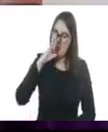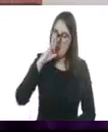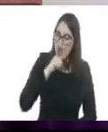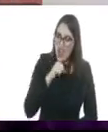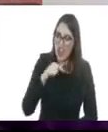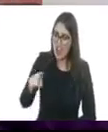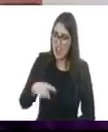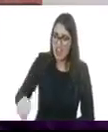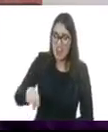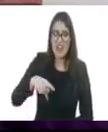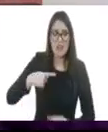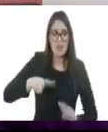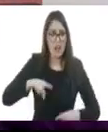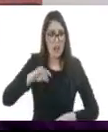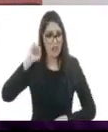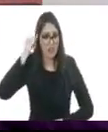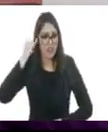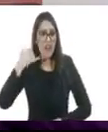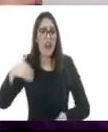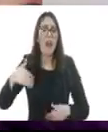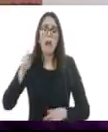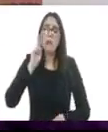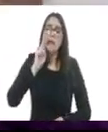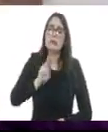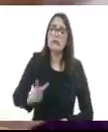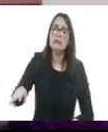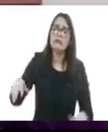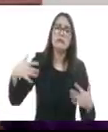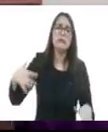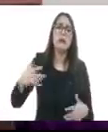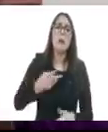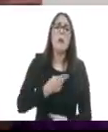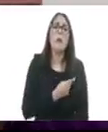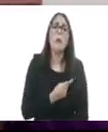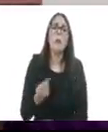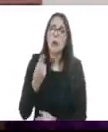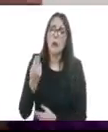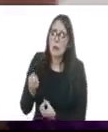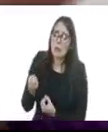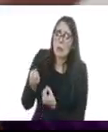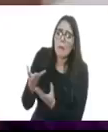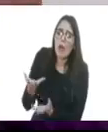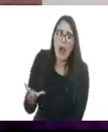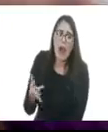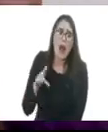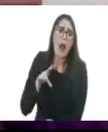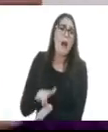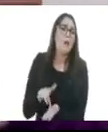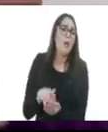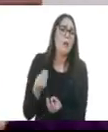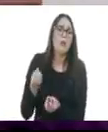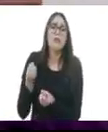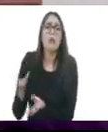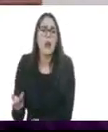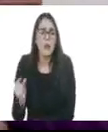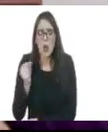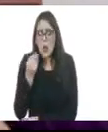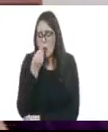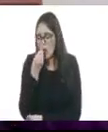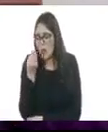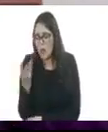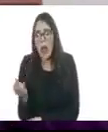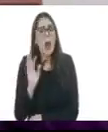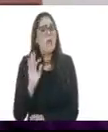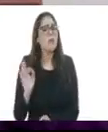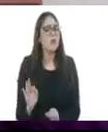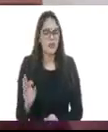y véanlos, denles de comer, denles esto y van a estar bien, ¿no? Este es